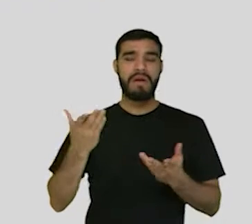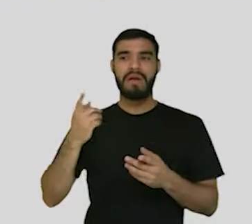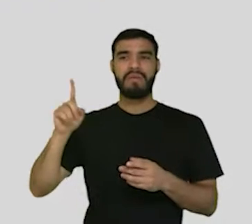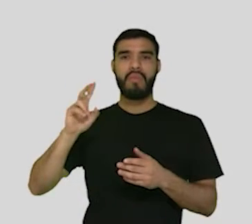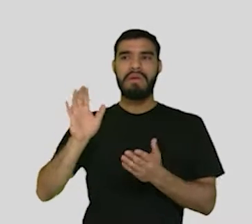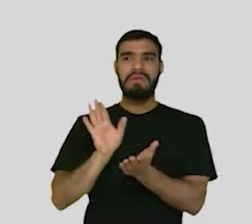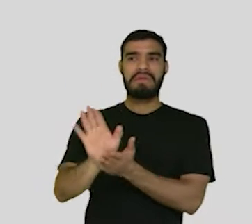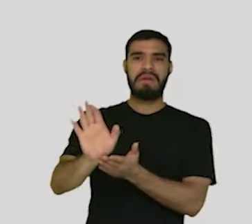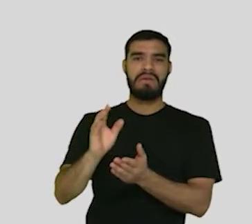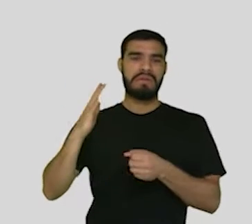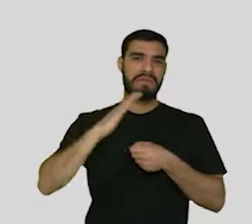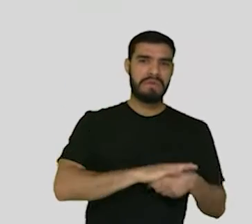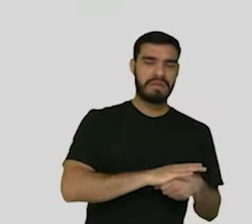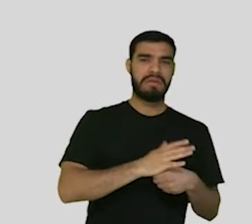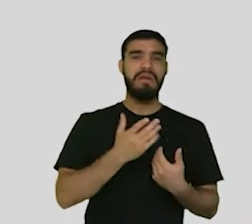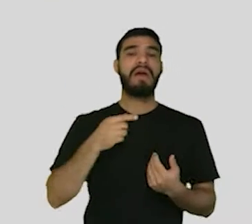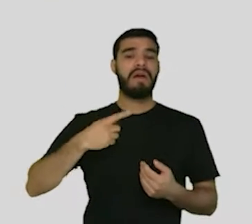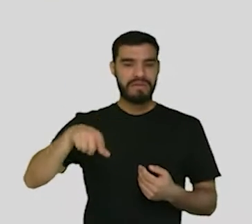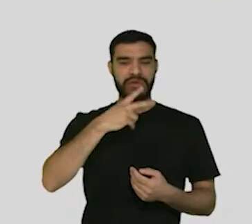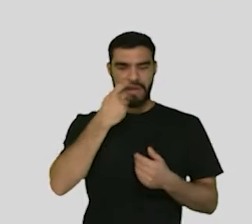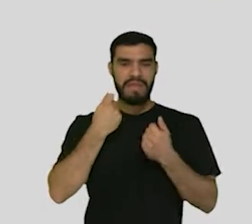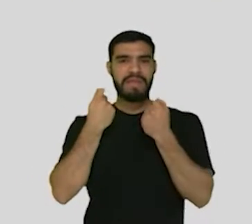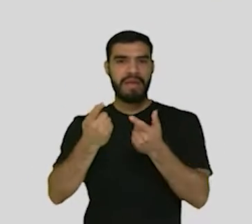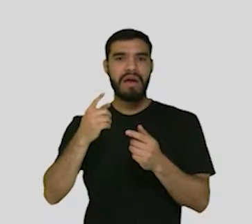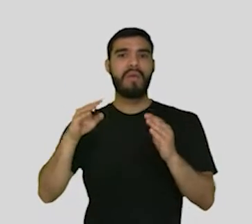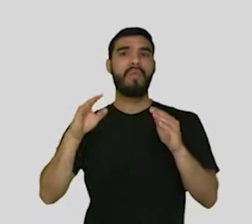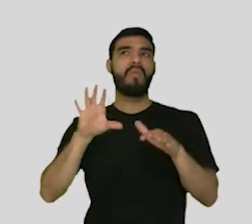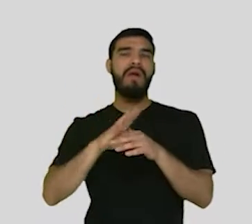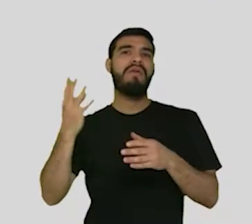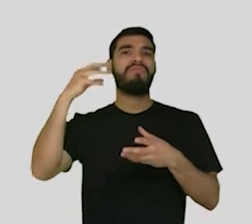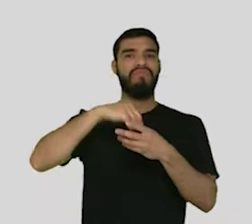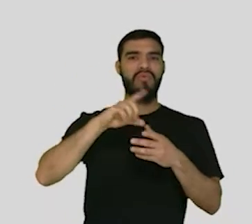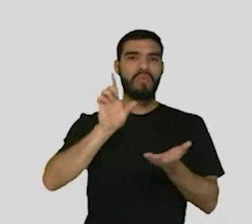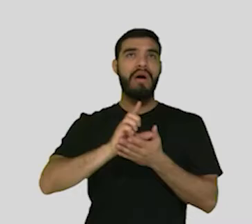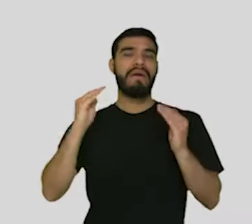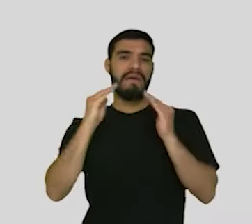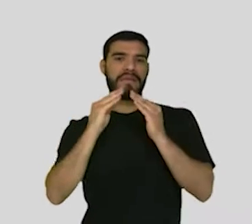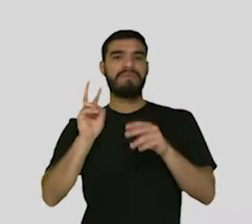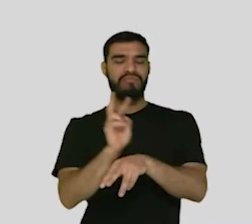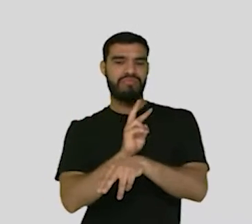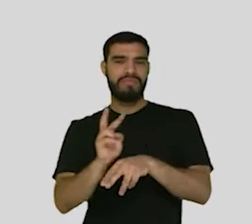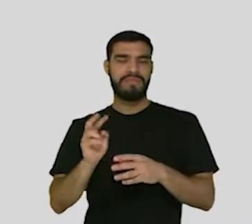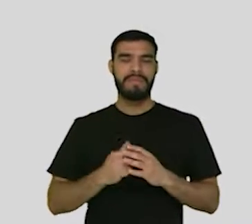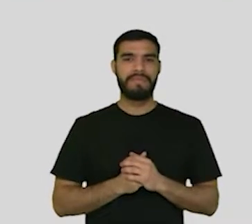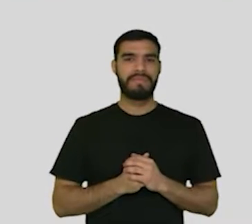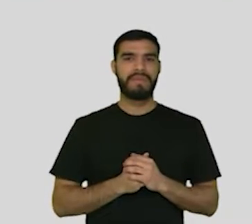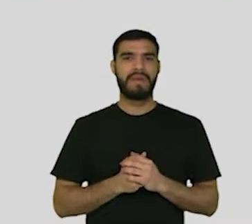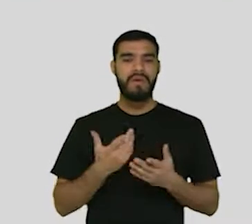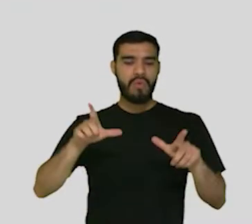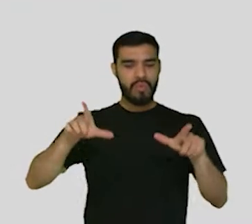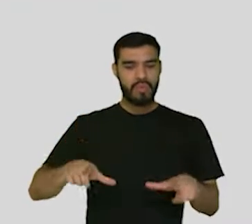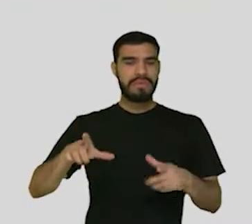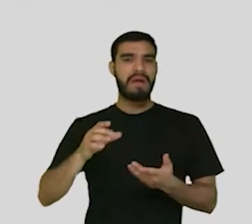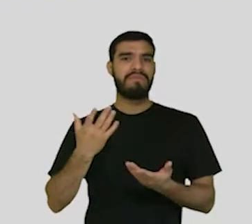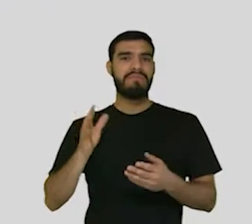cuñaba, jogapuipe no yujuiba yepa ma esapa o ñemoinu. Ha katuhuasa umiba oreko petin